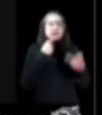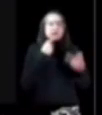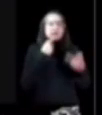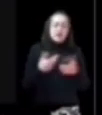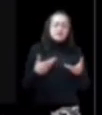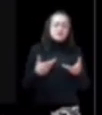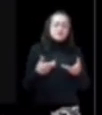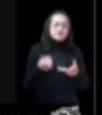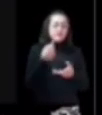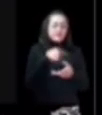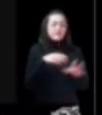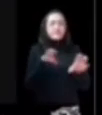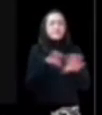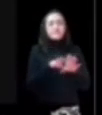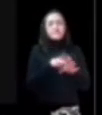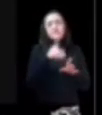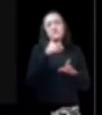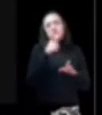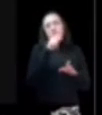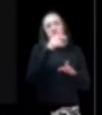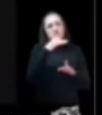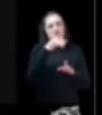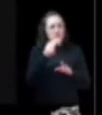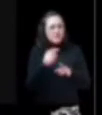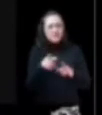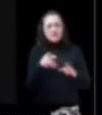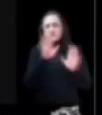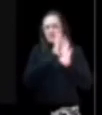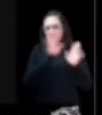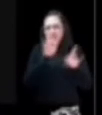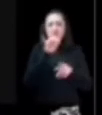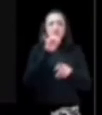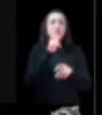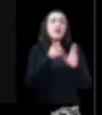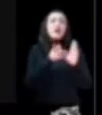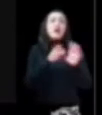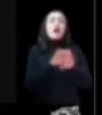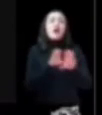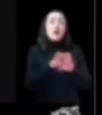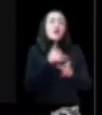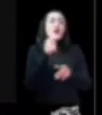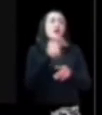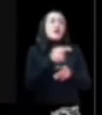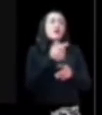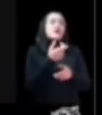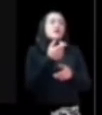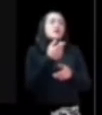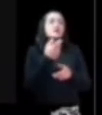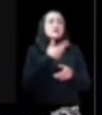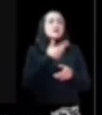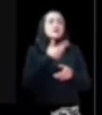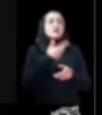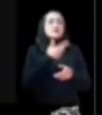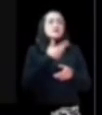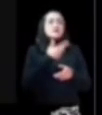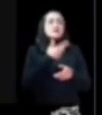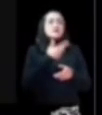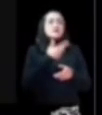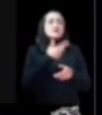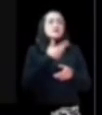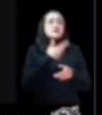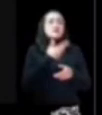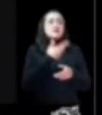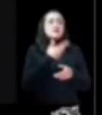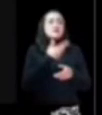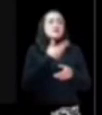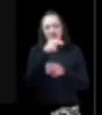los homosexuales, etcétera, tienen derecho a irse a los baños o no, y que la ley Agnes y que el rollo, pero